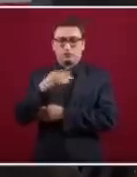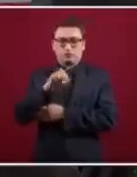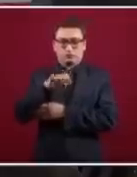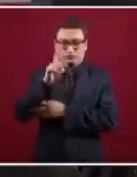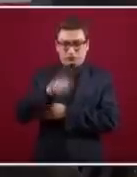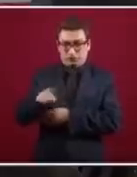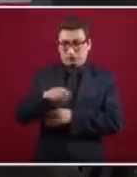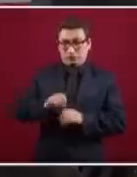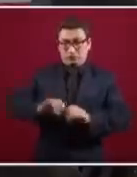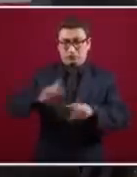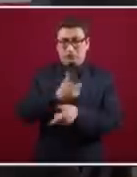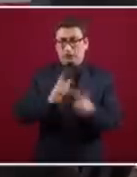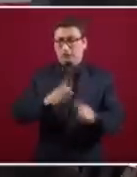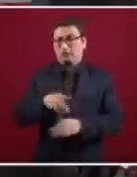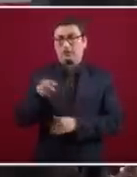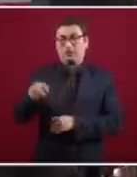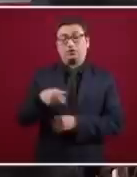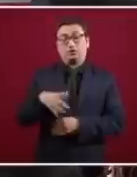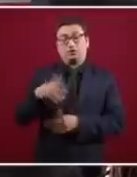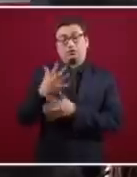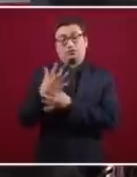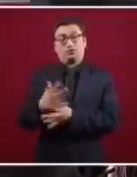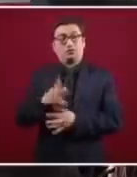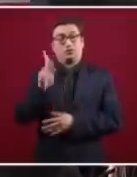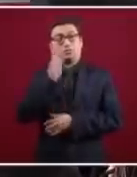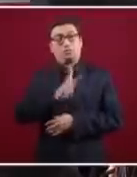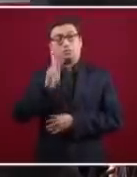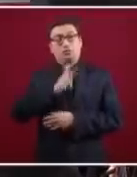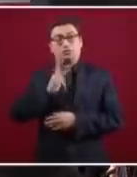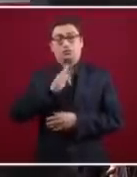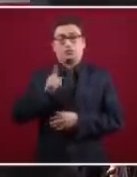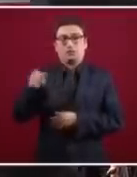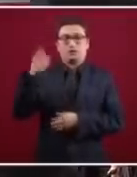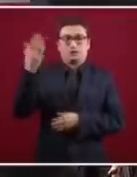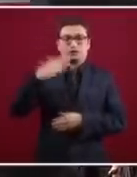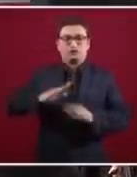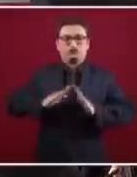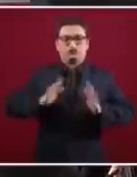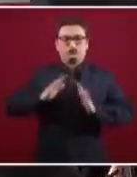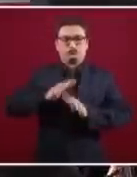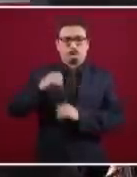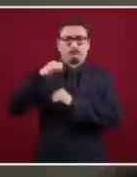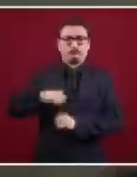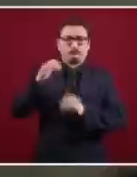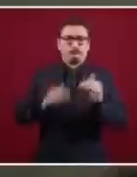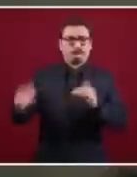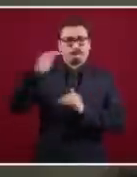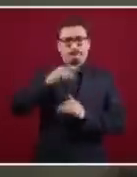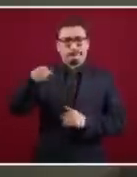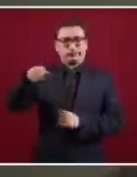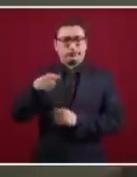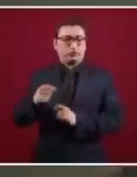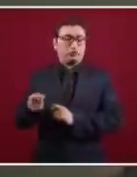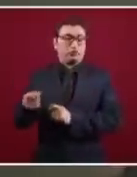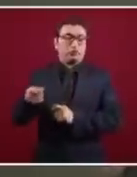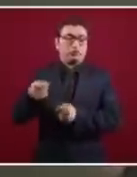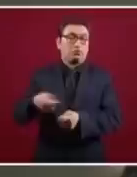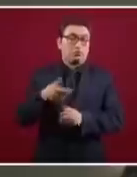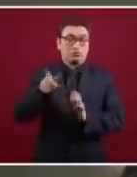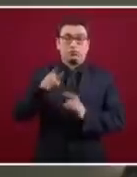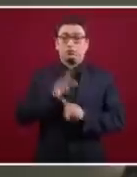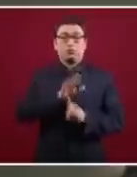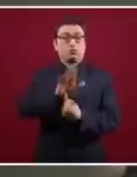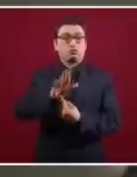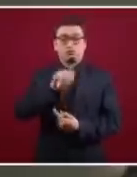dijo incluso que tenía una prueba que le había filtrado un militar de alto rango aunque hasta ahora no la ha